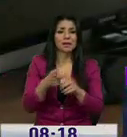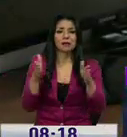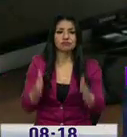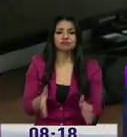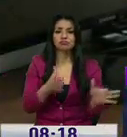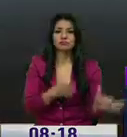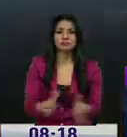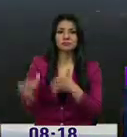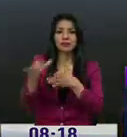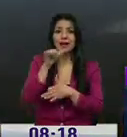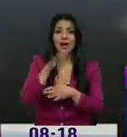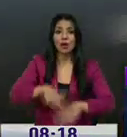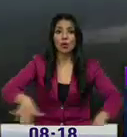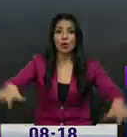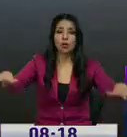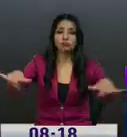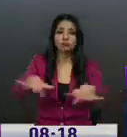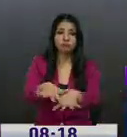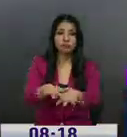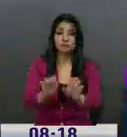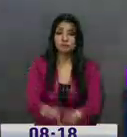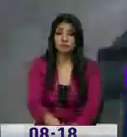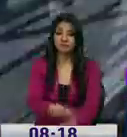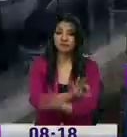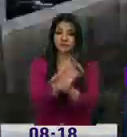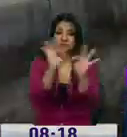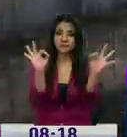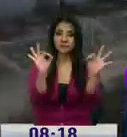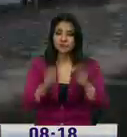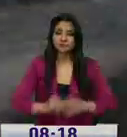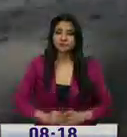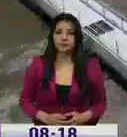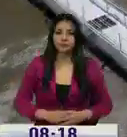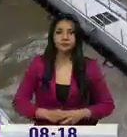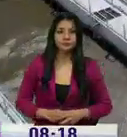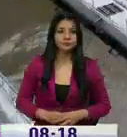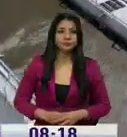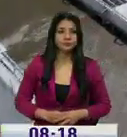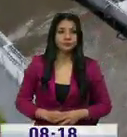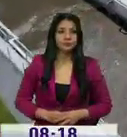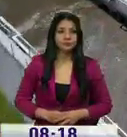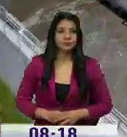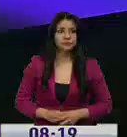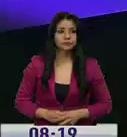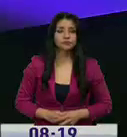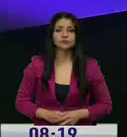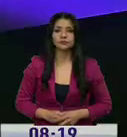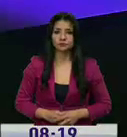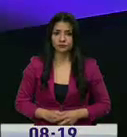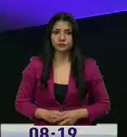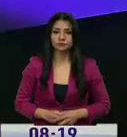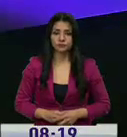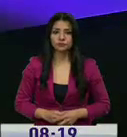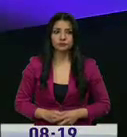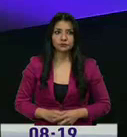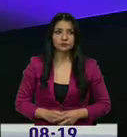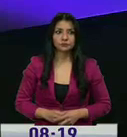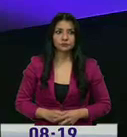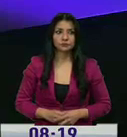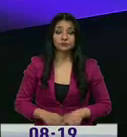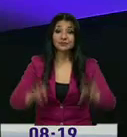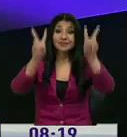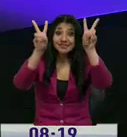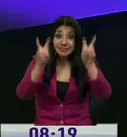de tratamiento de aguas residuales. Informó Priscila Cadena. De verdad que esos son los